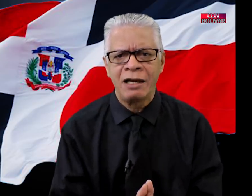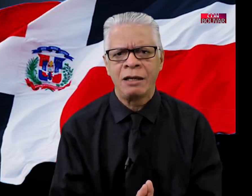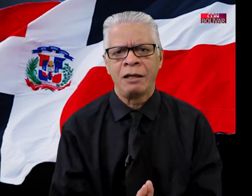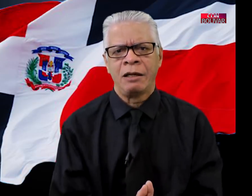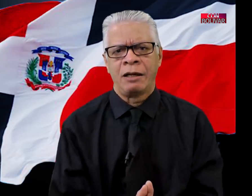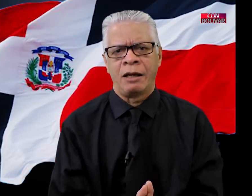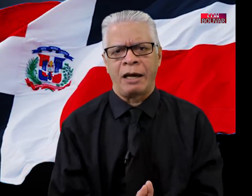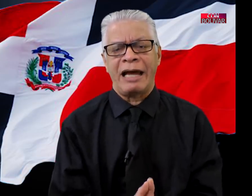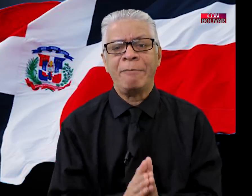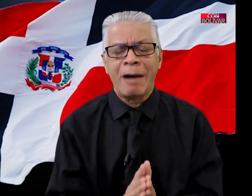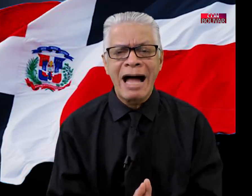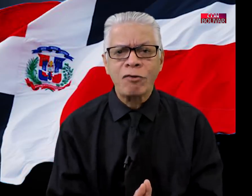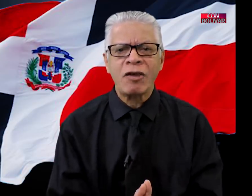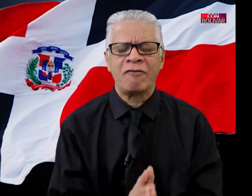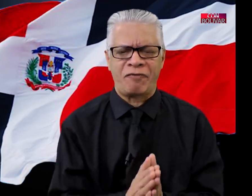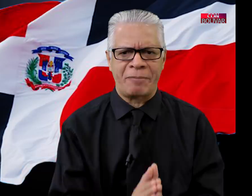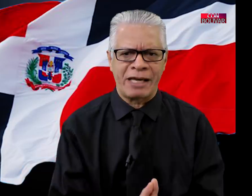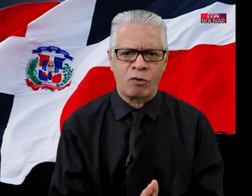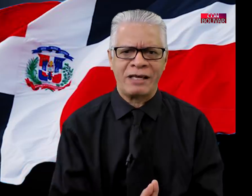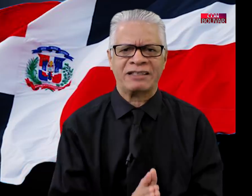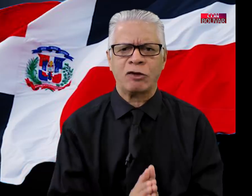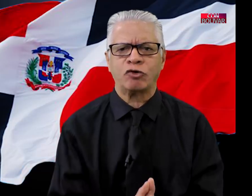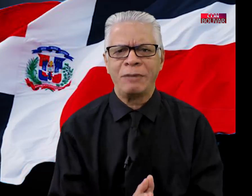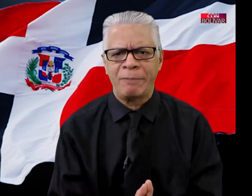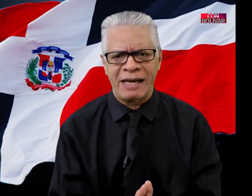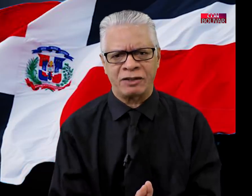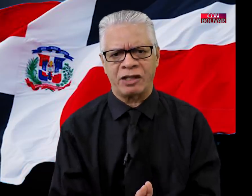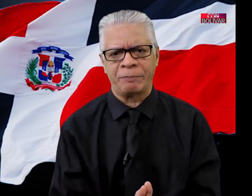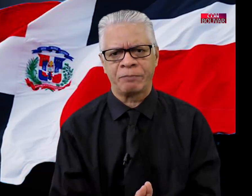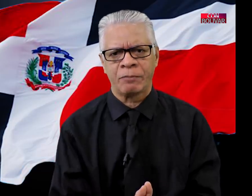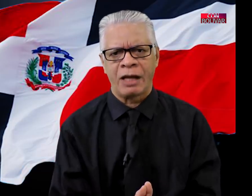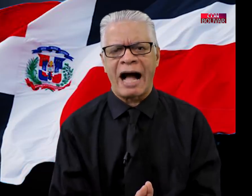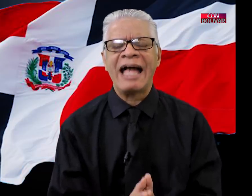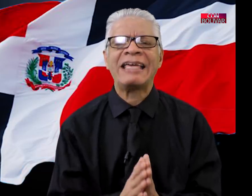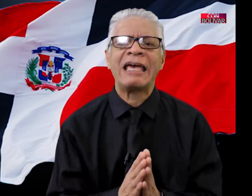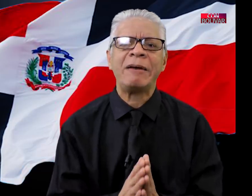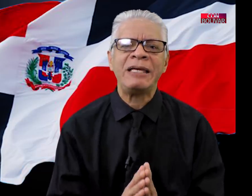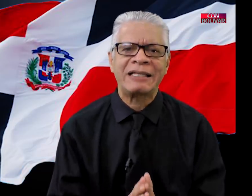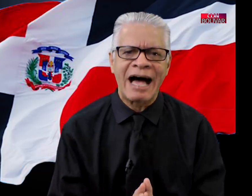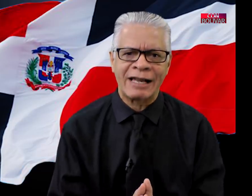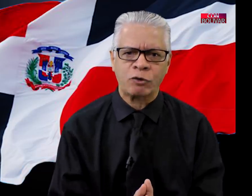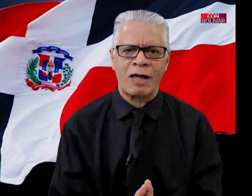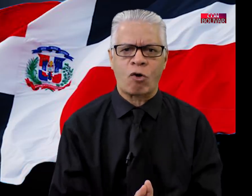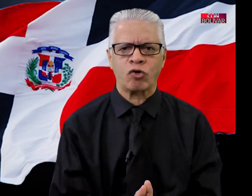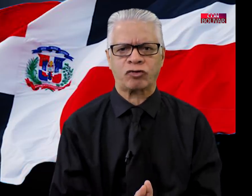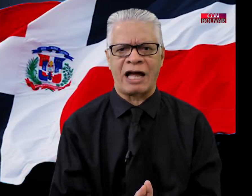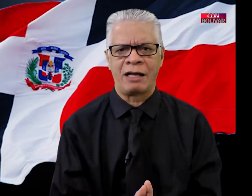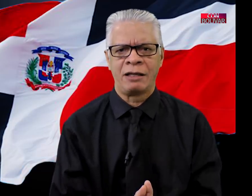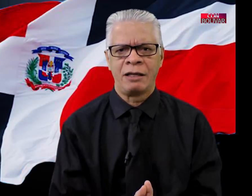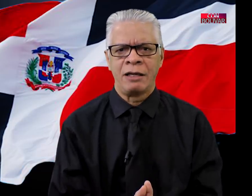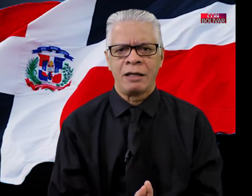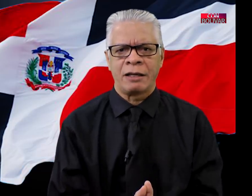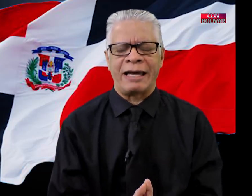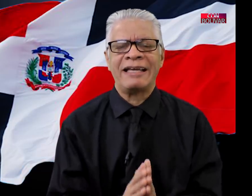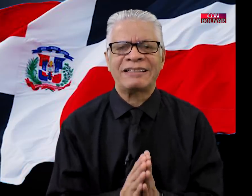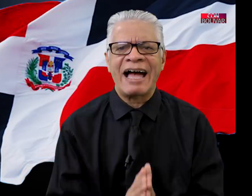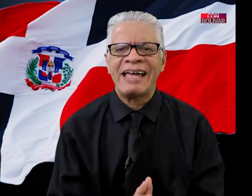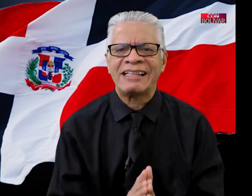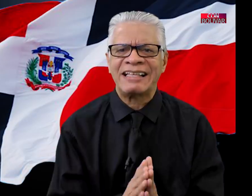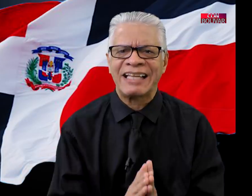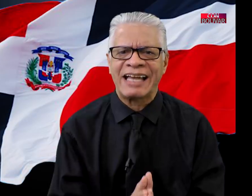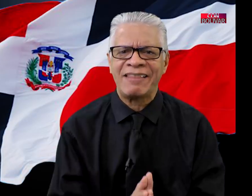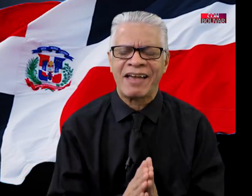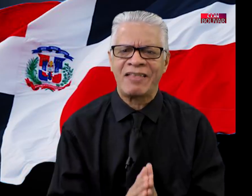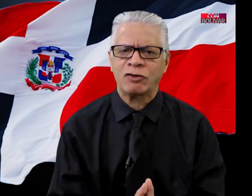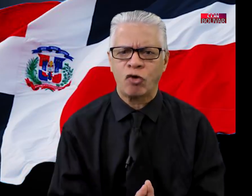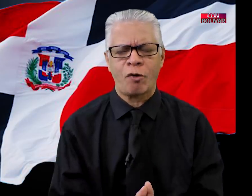moral en mayo y en febrero de este 2020. Hay que evitar a toda costa que esta